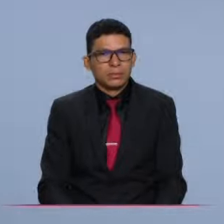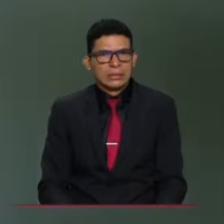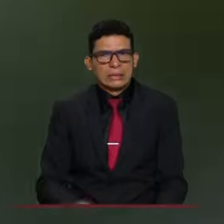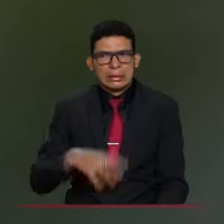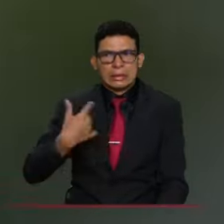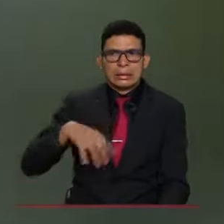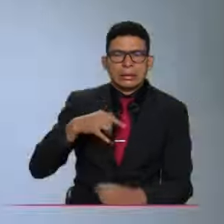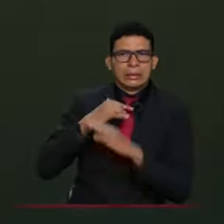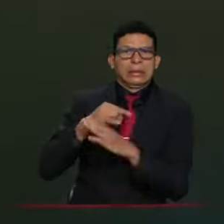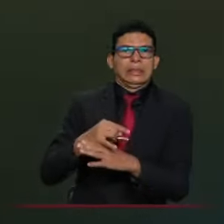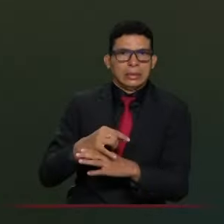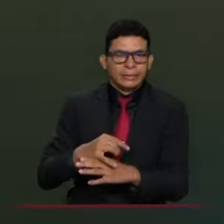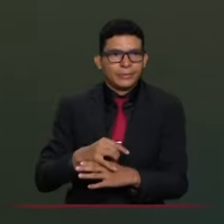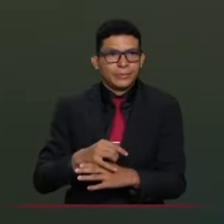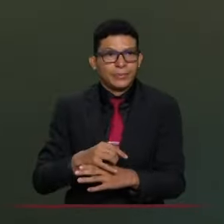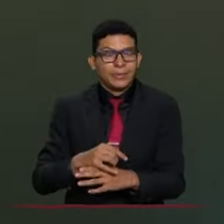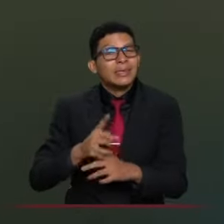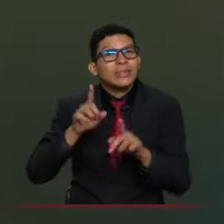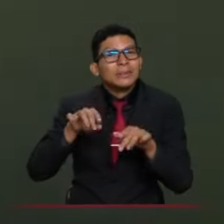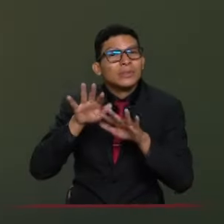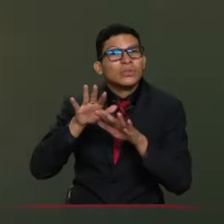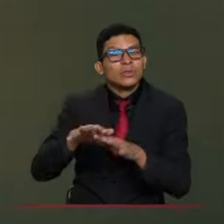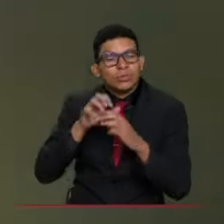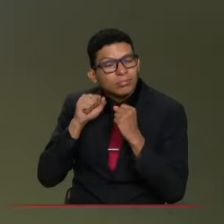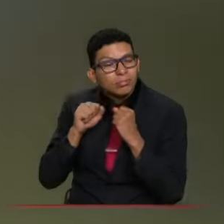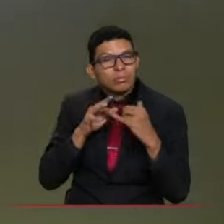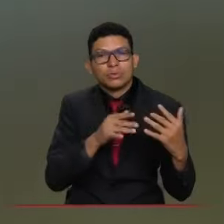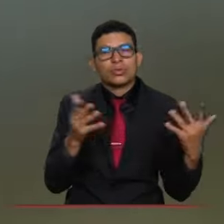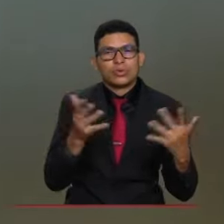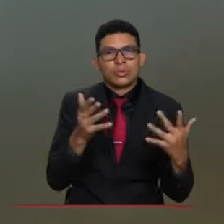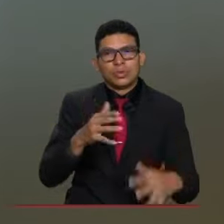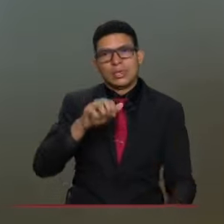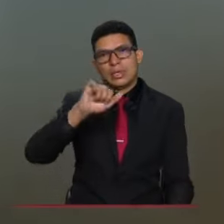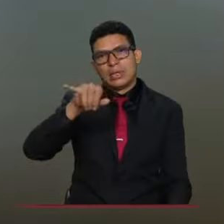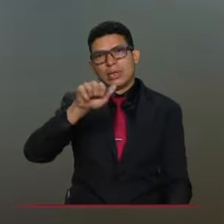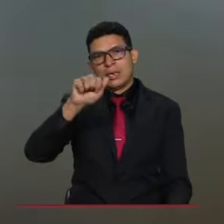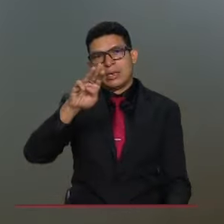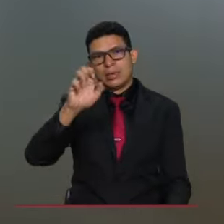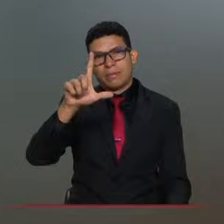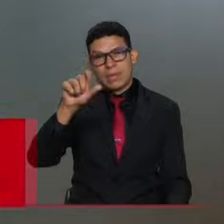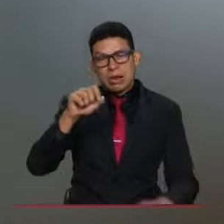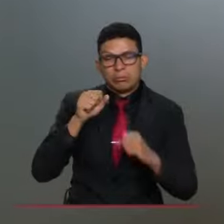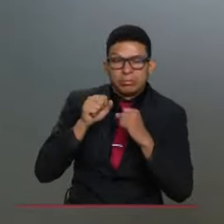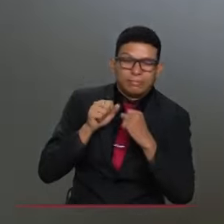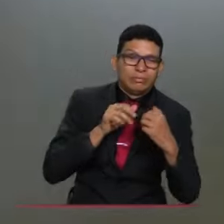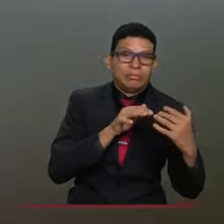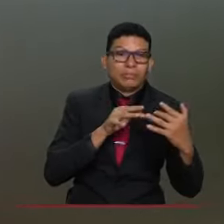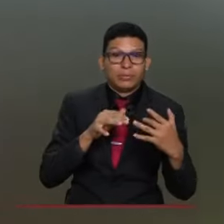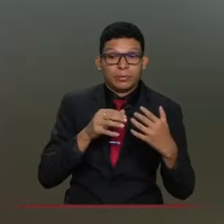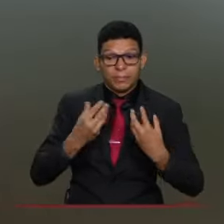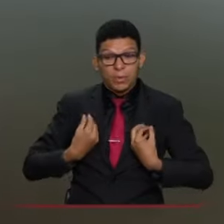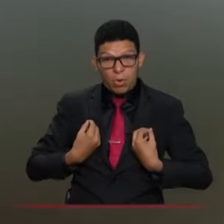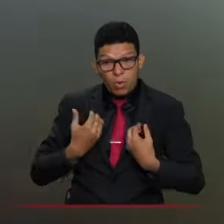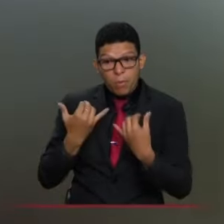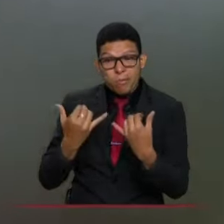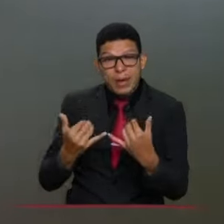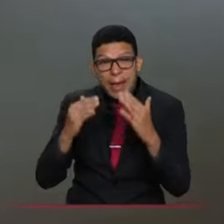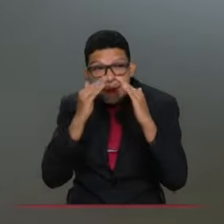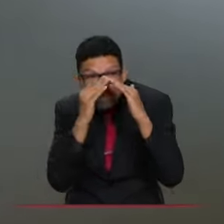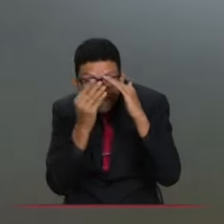Y por si fuera poco, fuertes combates se registraron en Jambaló. Habitantes del resguardo de Pitayó denunciaron